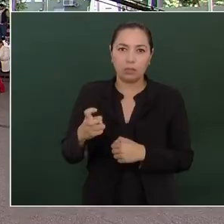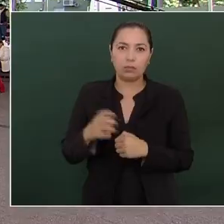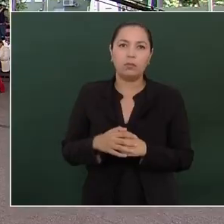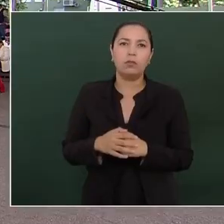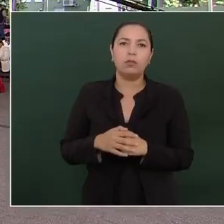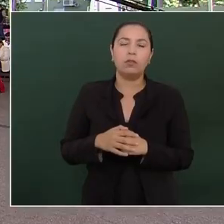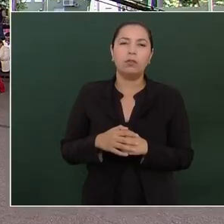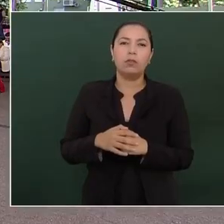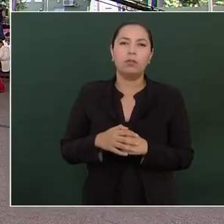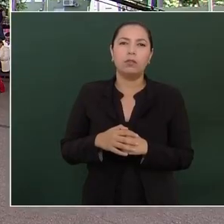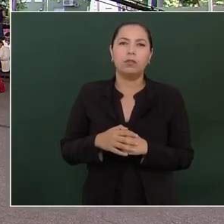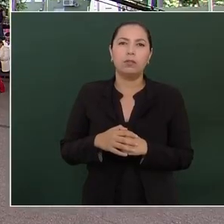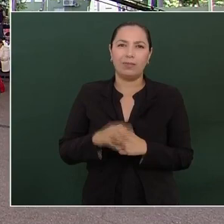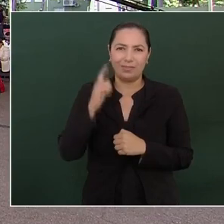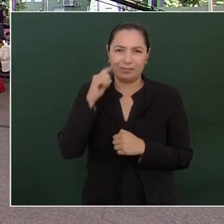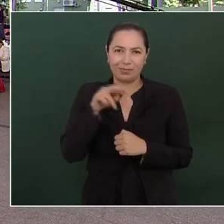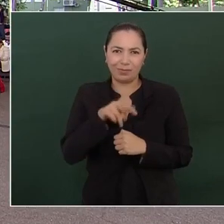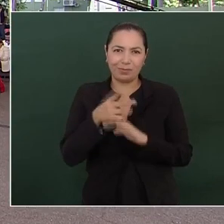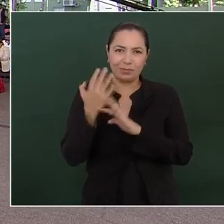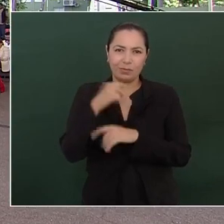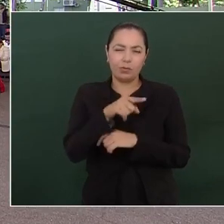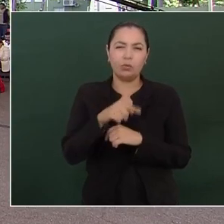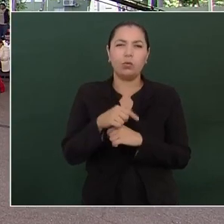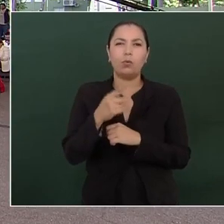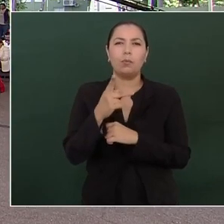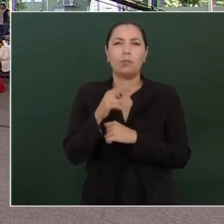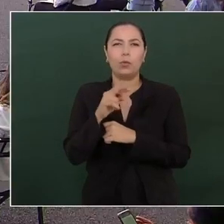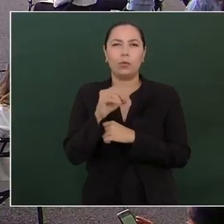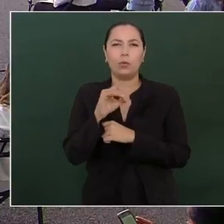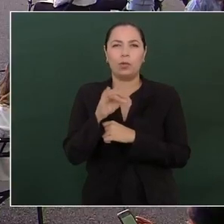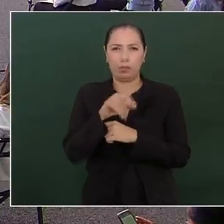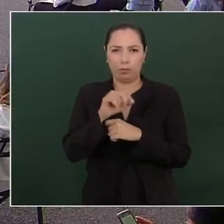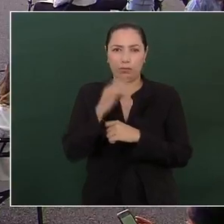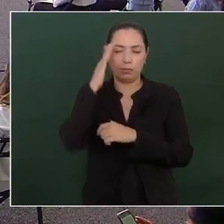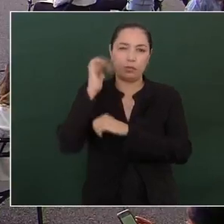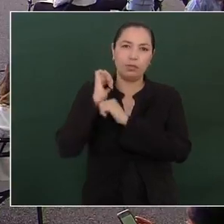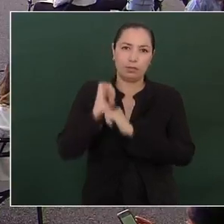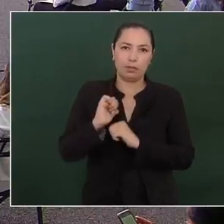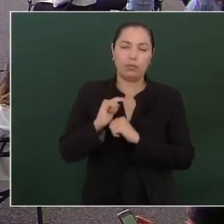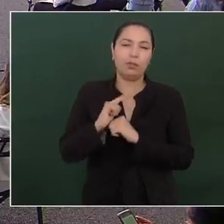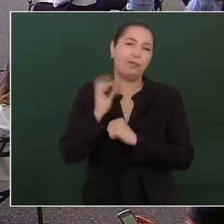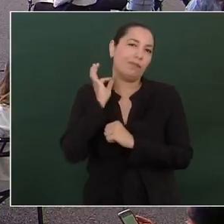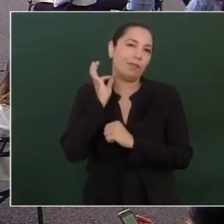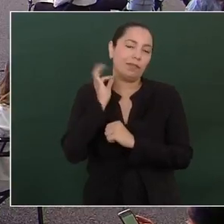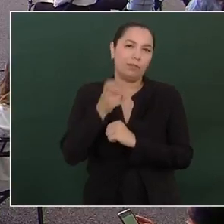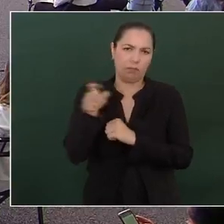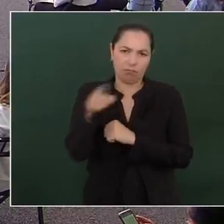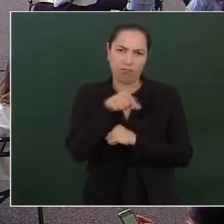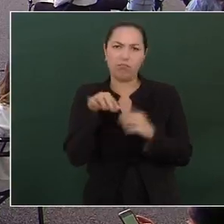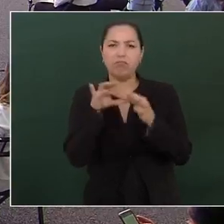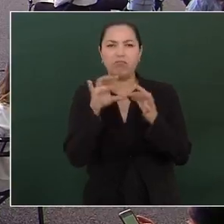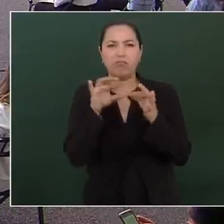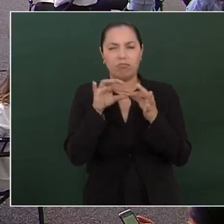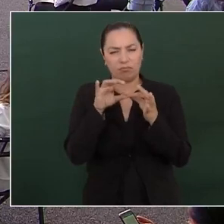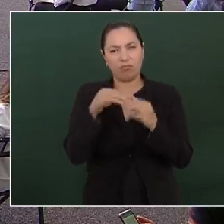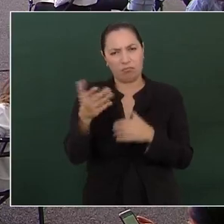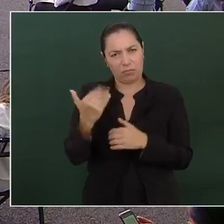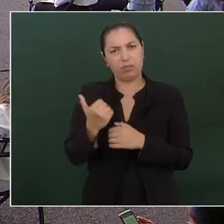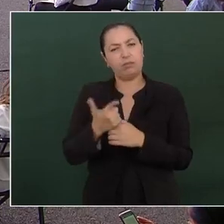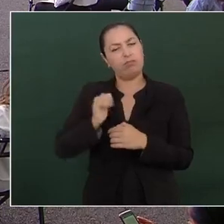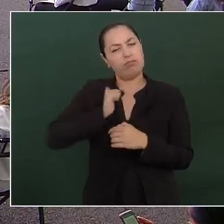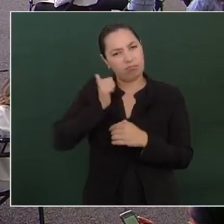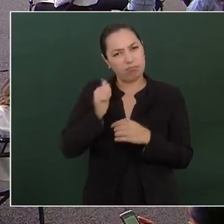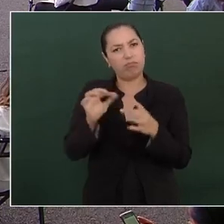Ven, tú fuiste procurador fiscal, explícalo, pero también vamos a aprovechar para que